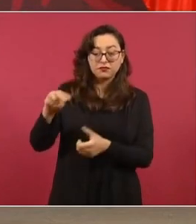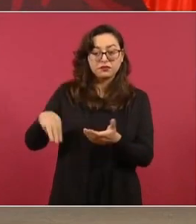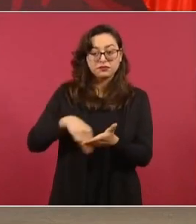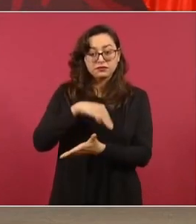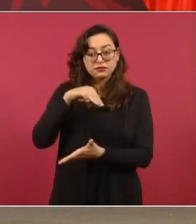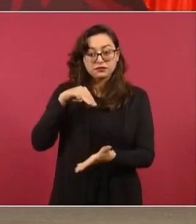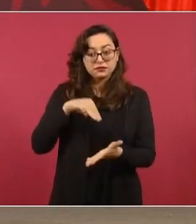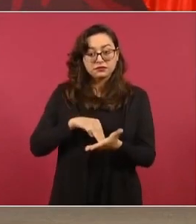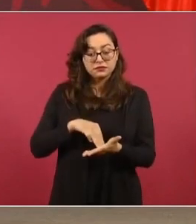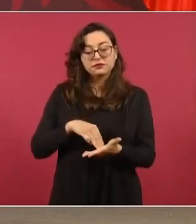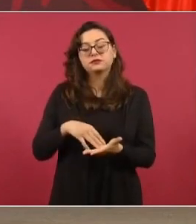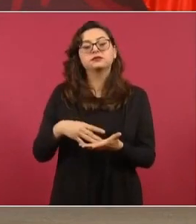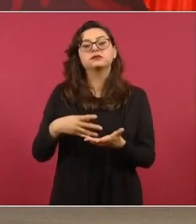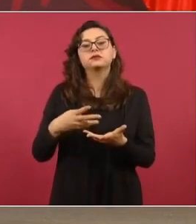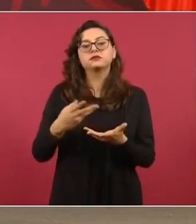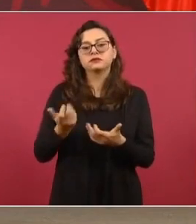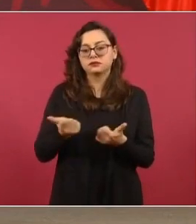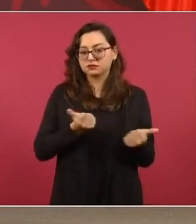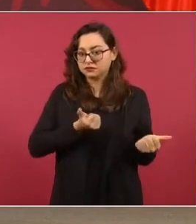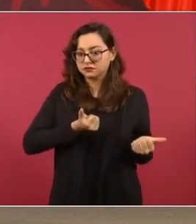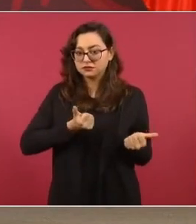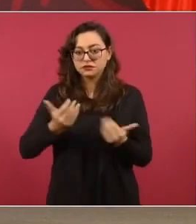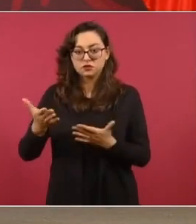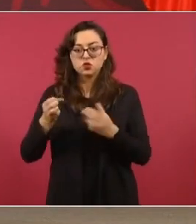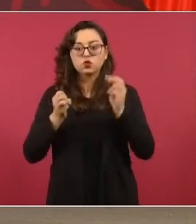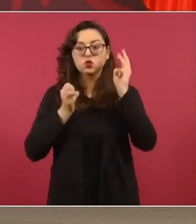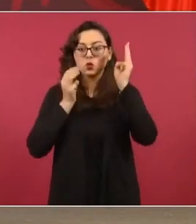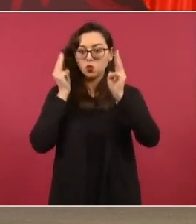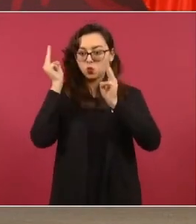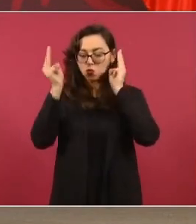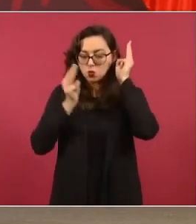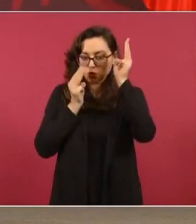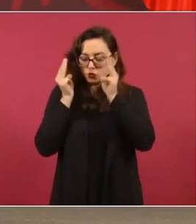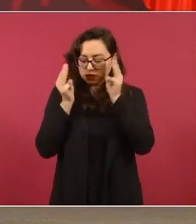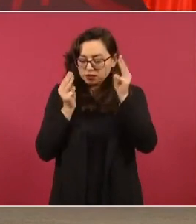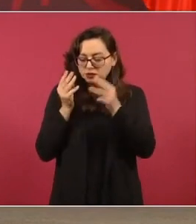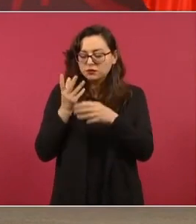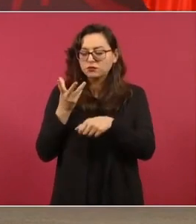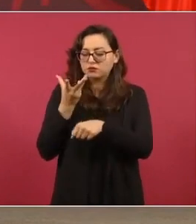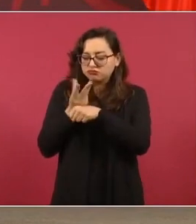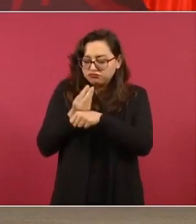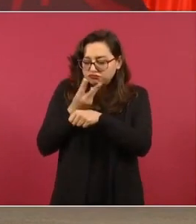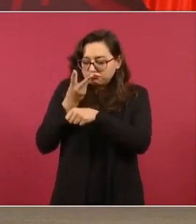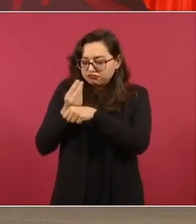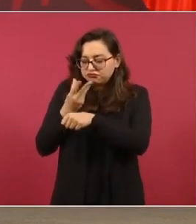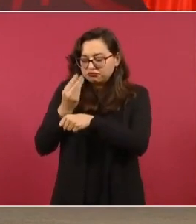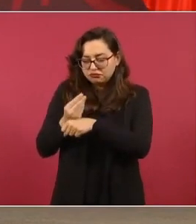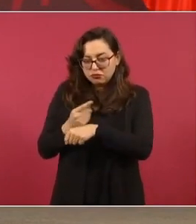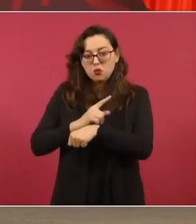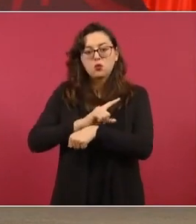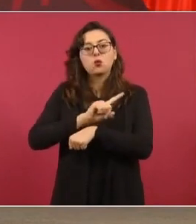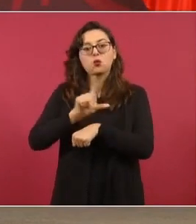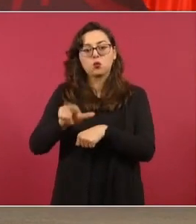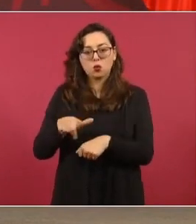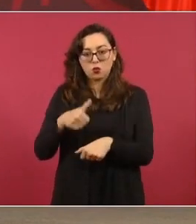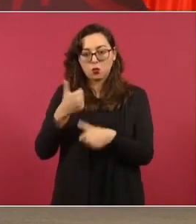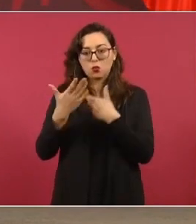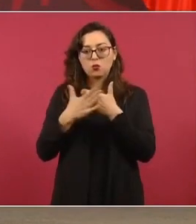y se está trabajando para restaurarlos y van a ser exhibidas las